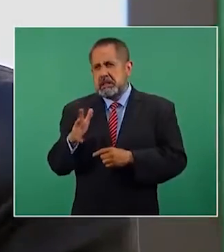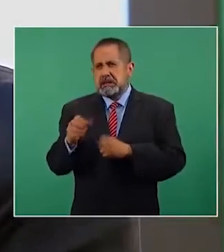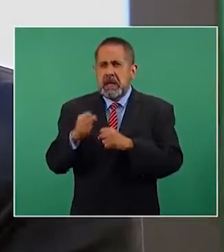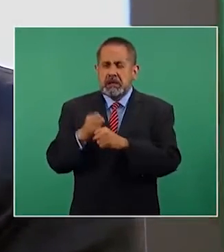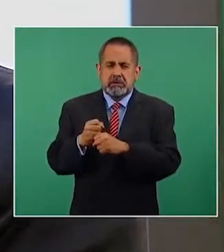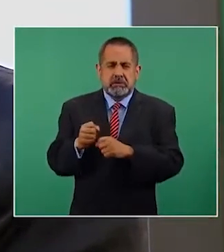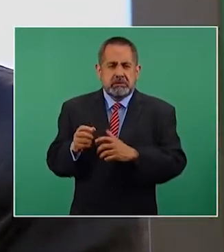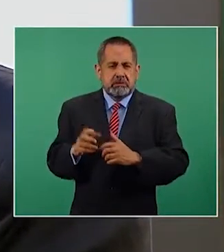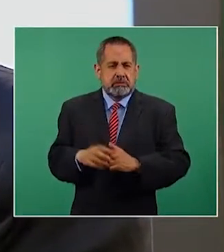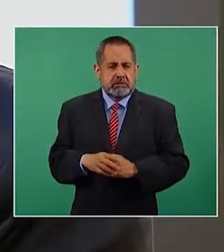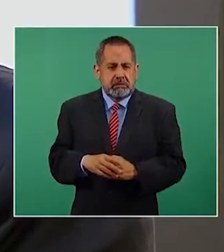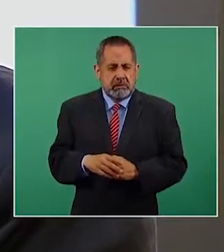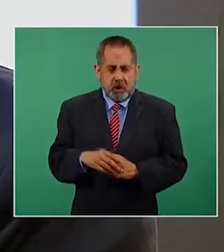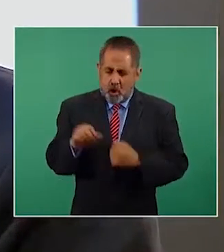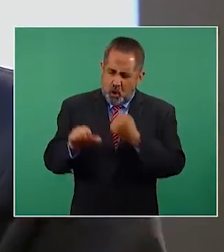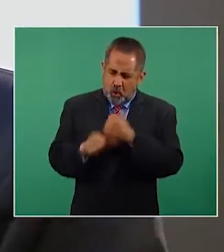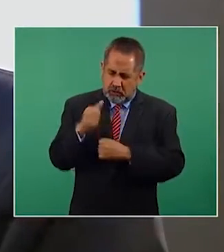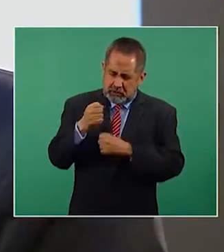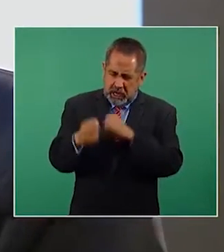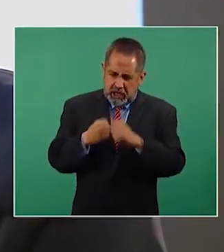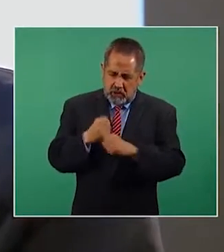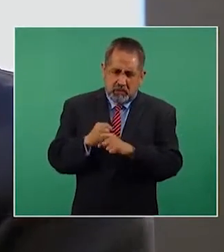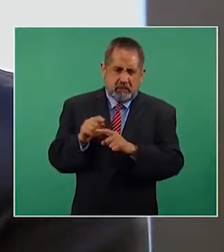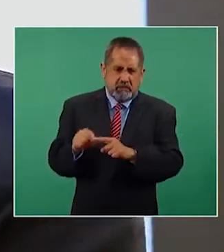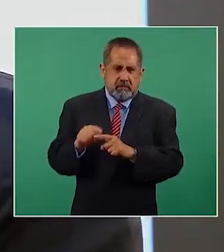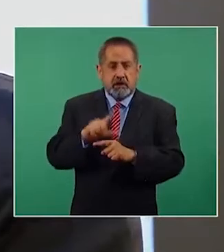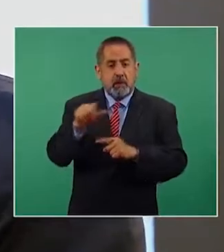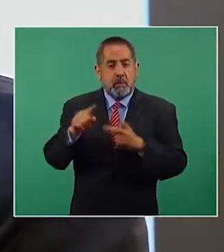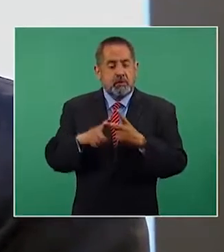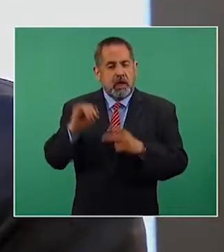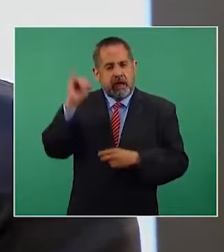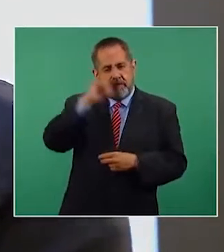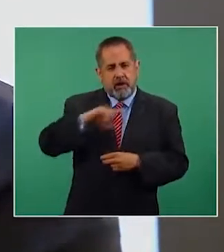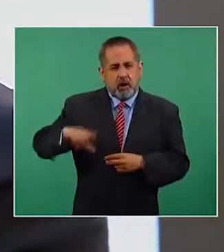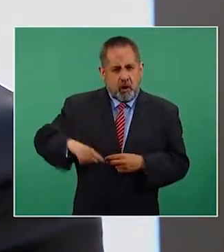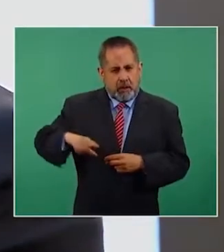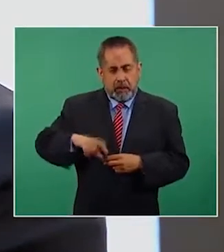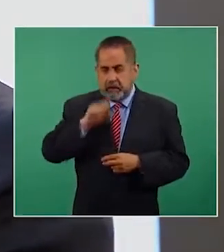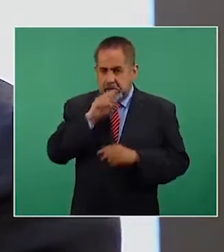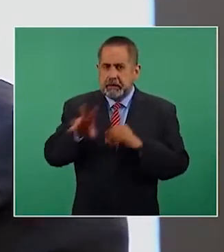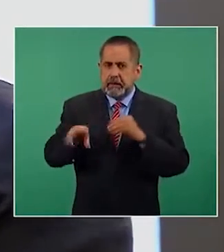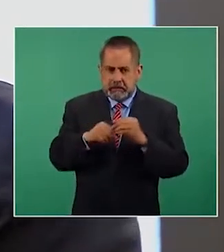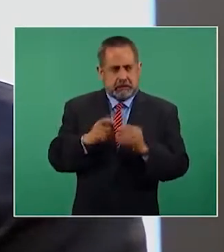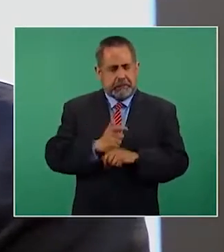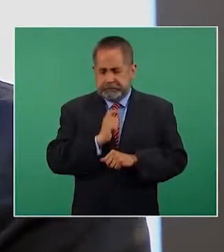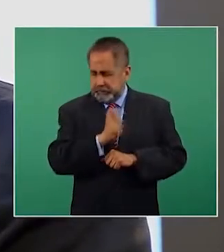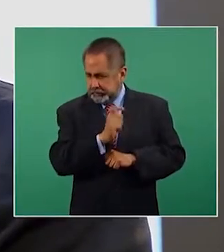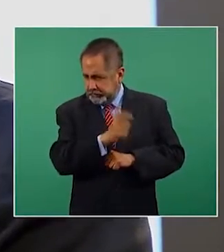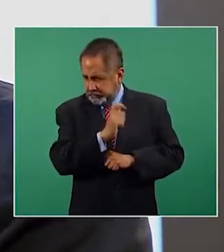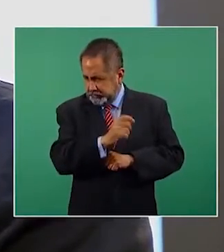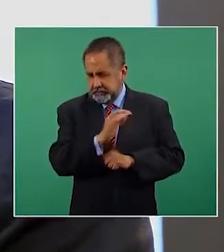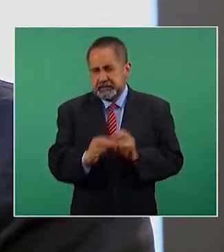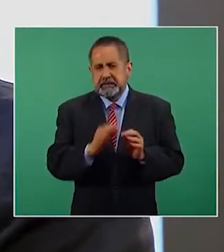11 años. Luego fui jefe de gobierno, también pagué mis cuotas,